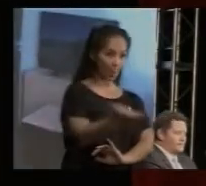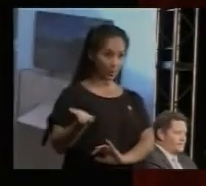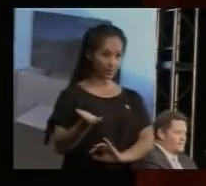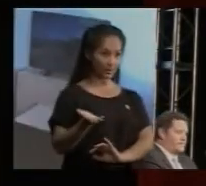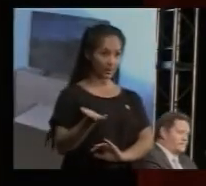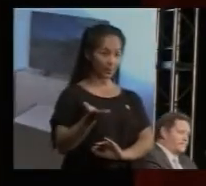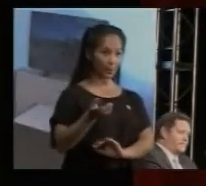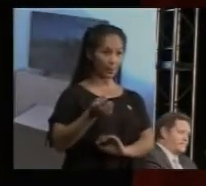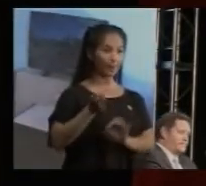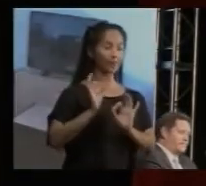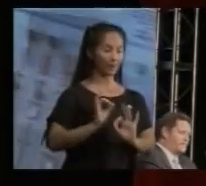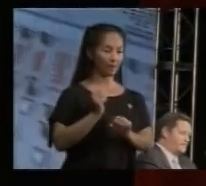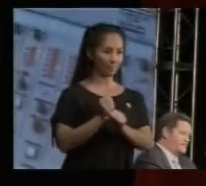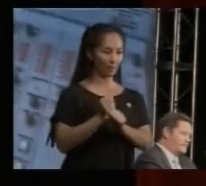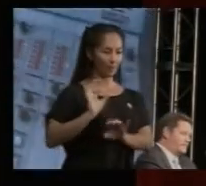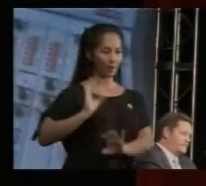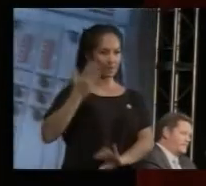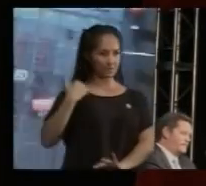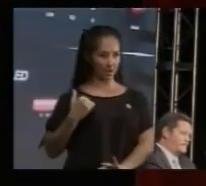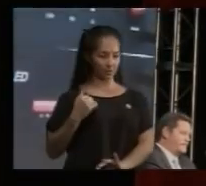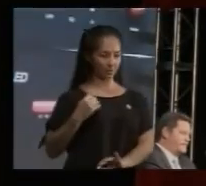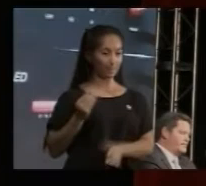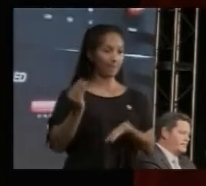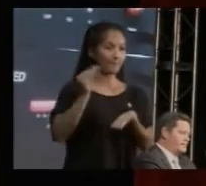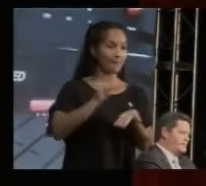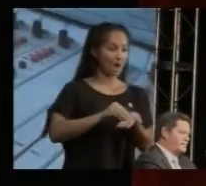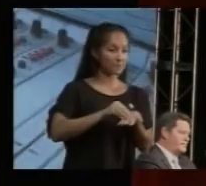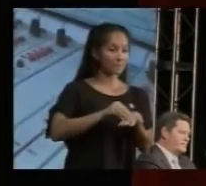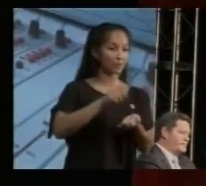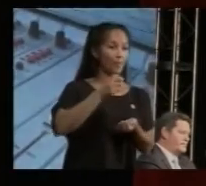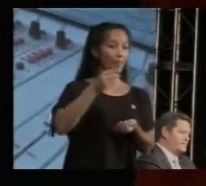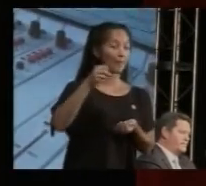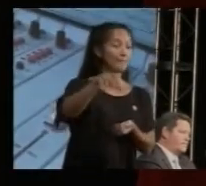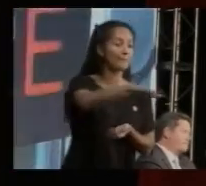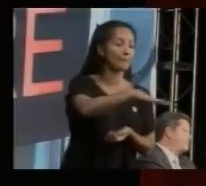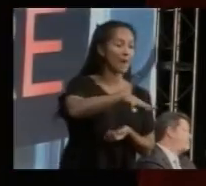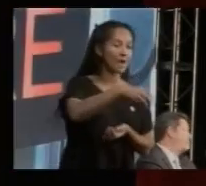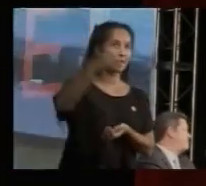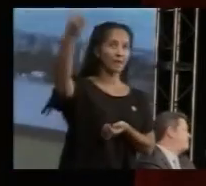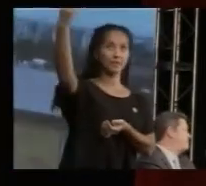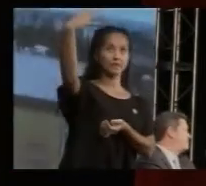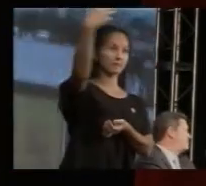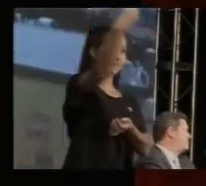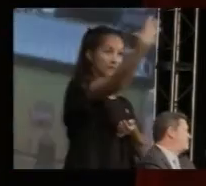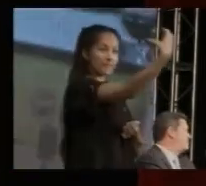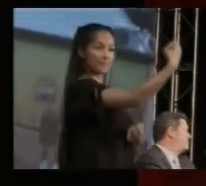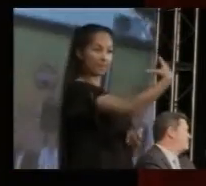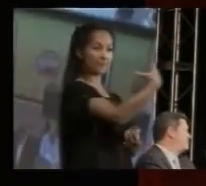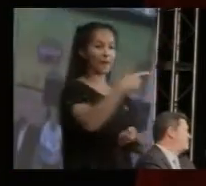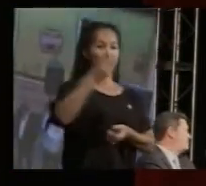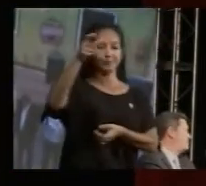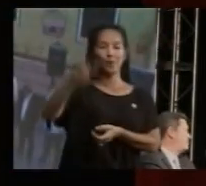importante tarea el año pasado, incrementando el parque lumínico con obras que exceden más del centenar de columnas